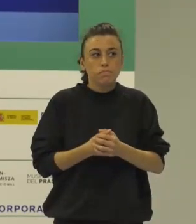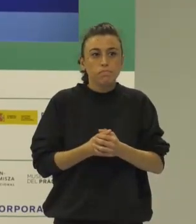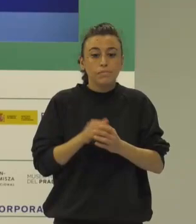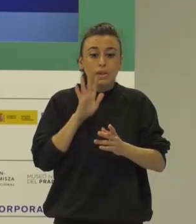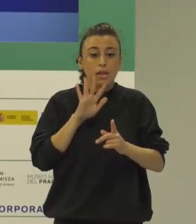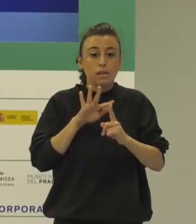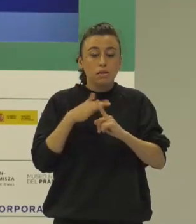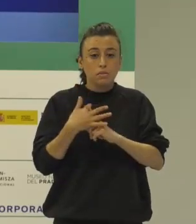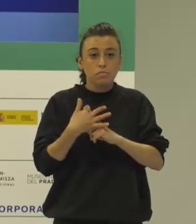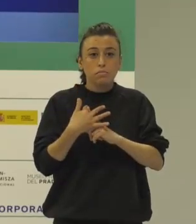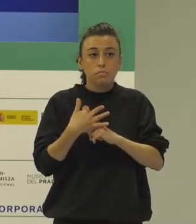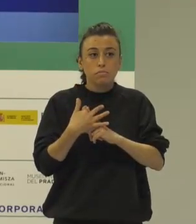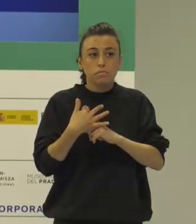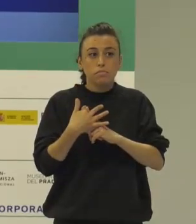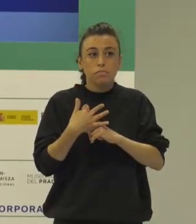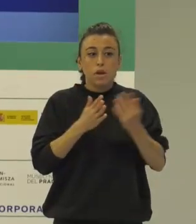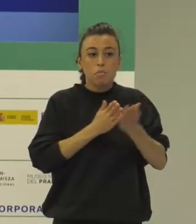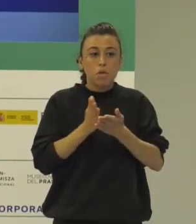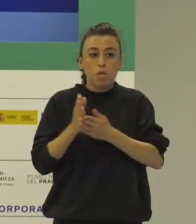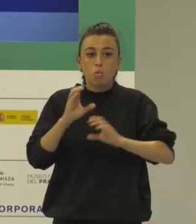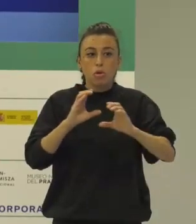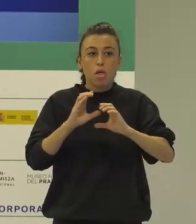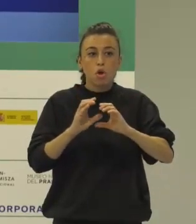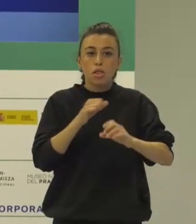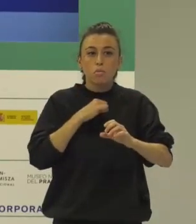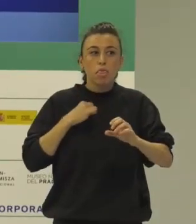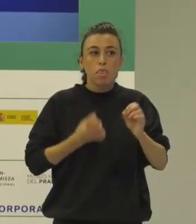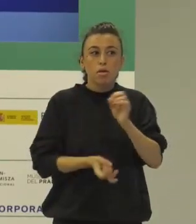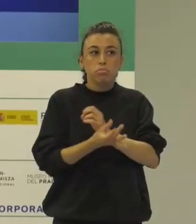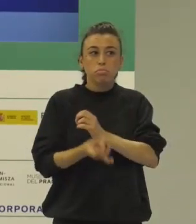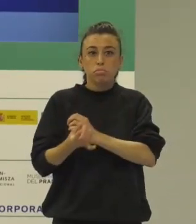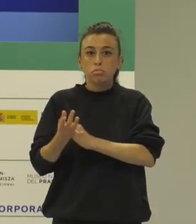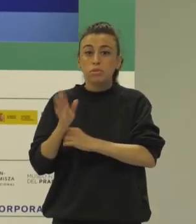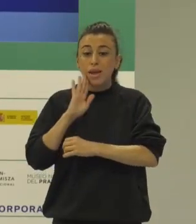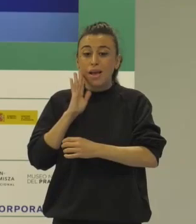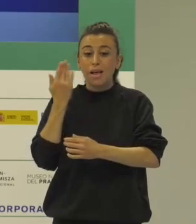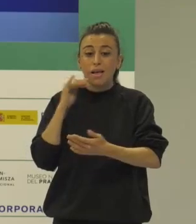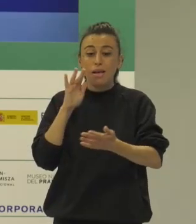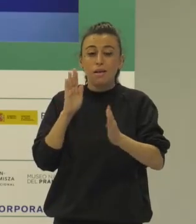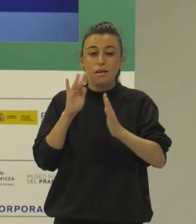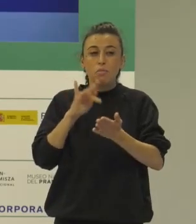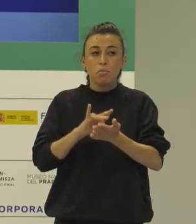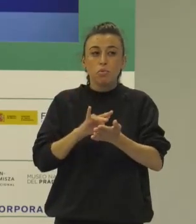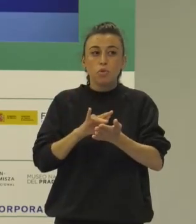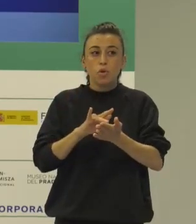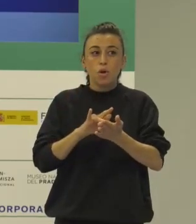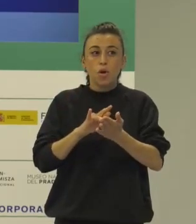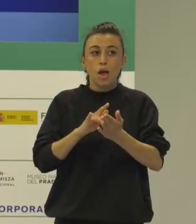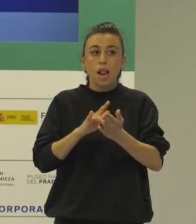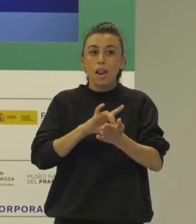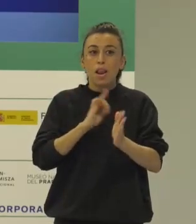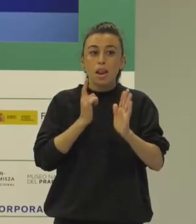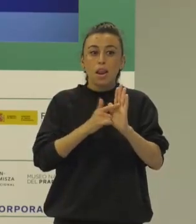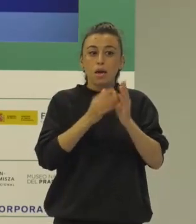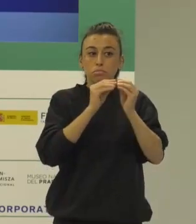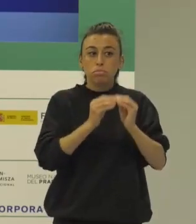nacieron varios medios de comunicación independientes en un momento en que no estaba legislado el espacio virtual. Obviamente